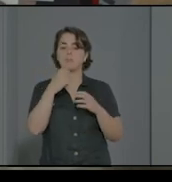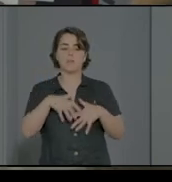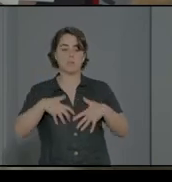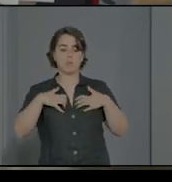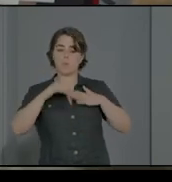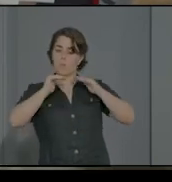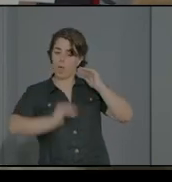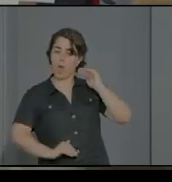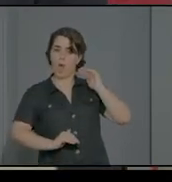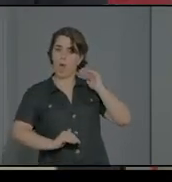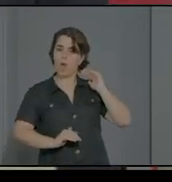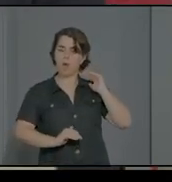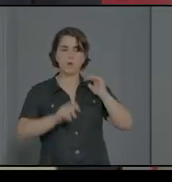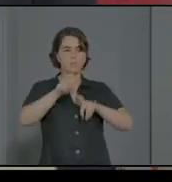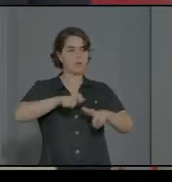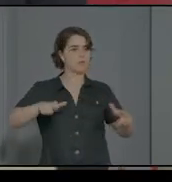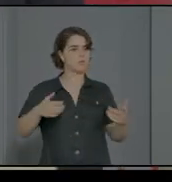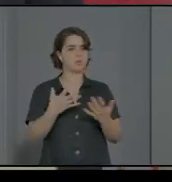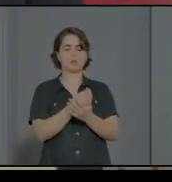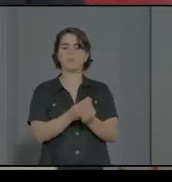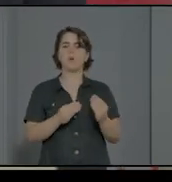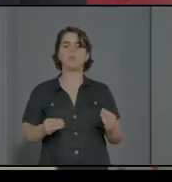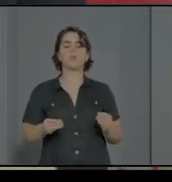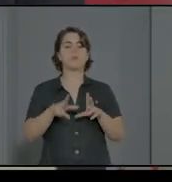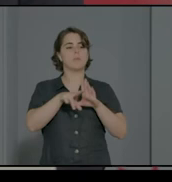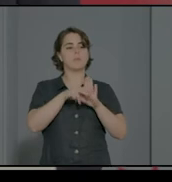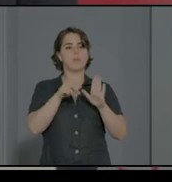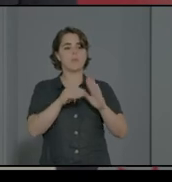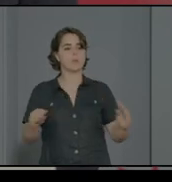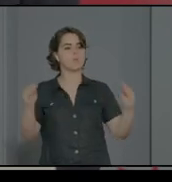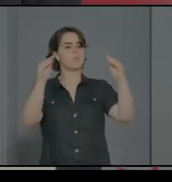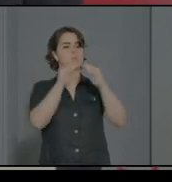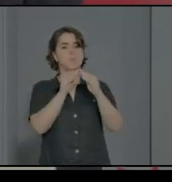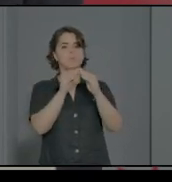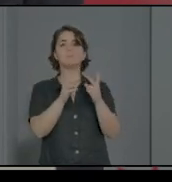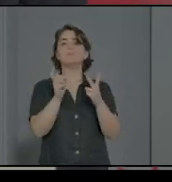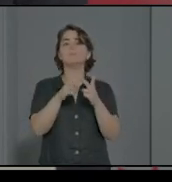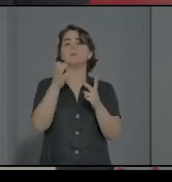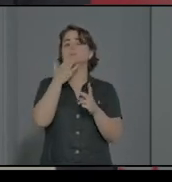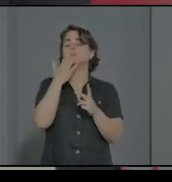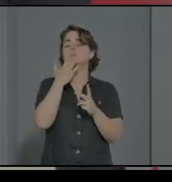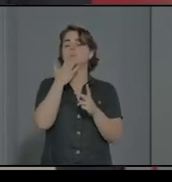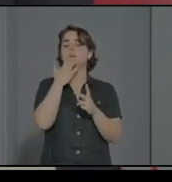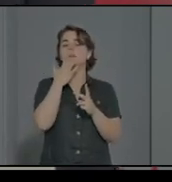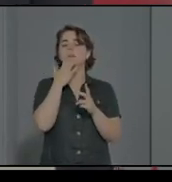todo el mundo tiene la misma sincronización con el video. Sin embargo, cuando este tipo de valencia